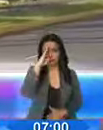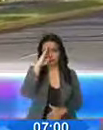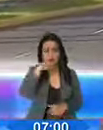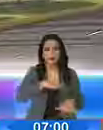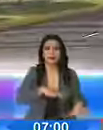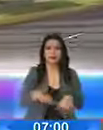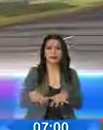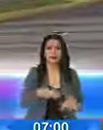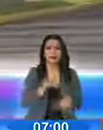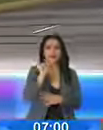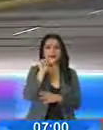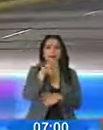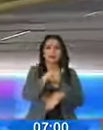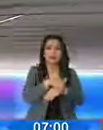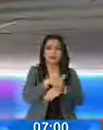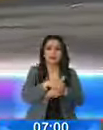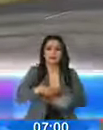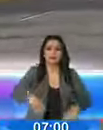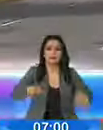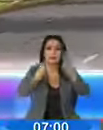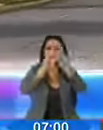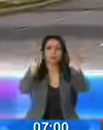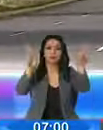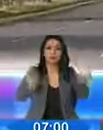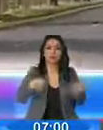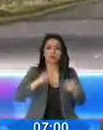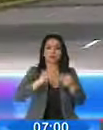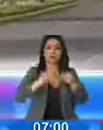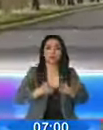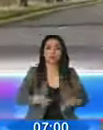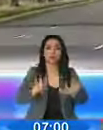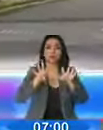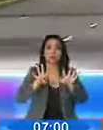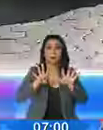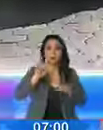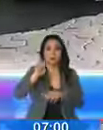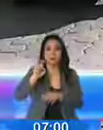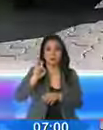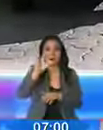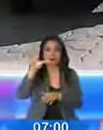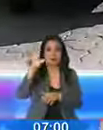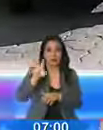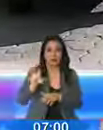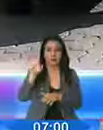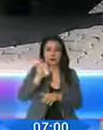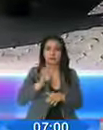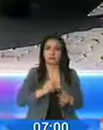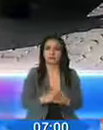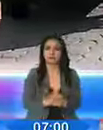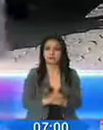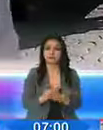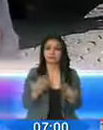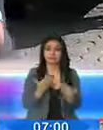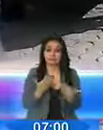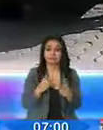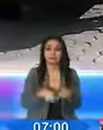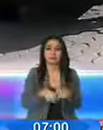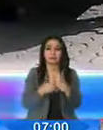horas de la tarde en el sector del Puente 9, Valle de los Chillos, al suroriente de Quito. La alarma se dio a través del sistema de